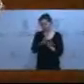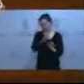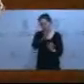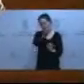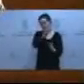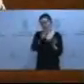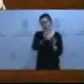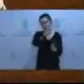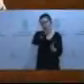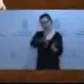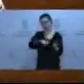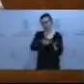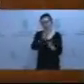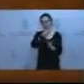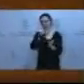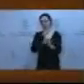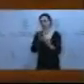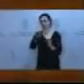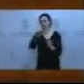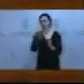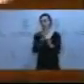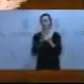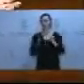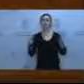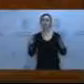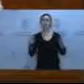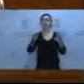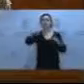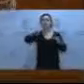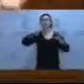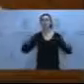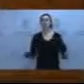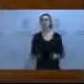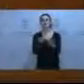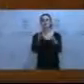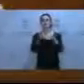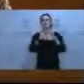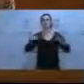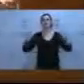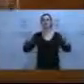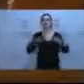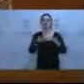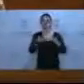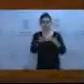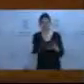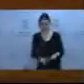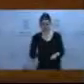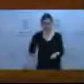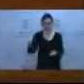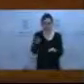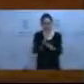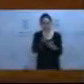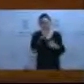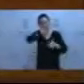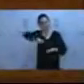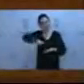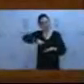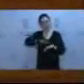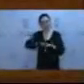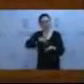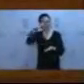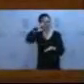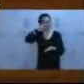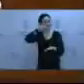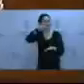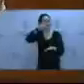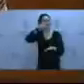el año 2015. Las estadísticas están publicadas. Internet también vuelve a ser un buen chivato democrático. Y usted